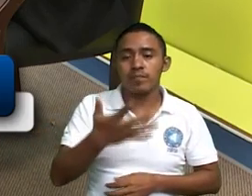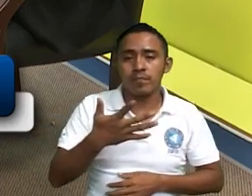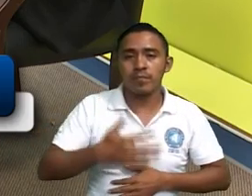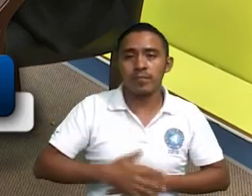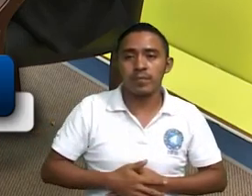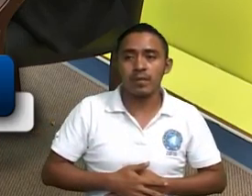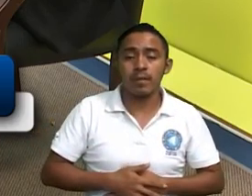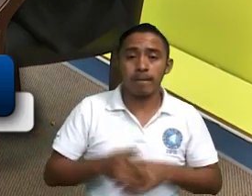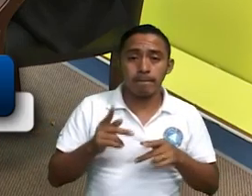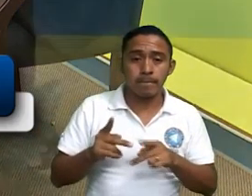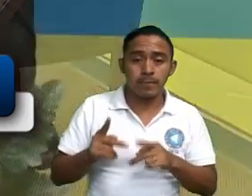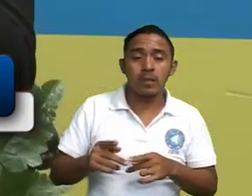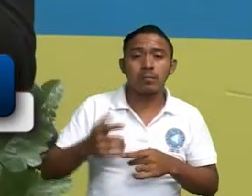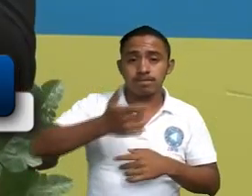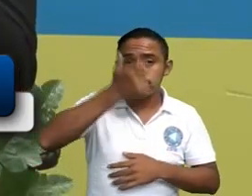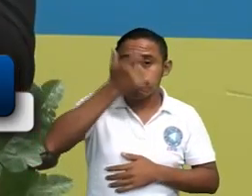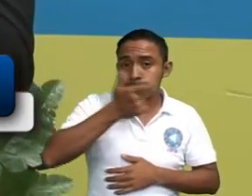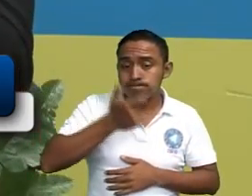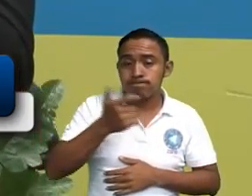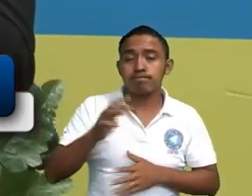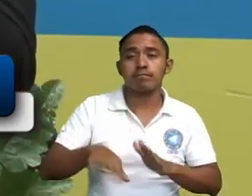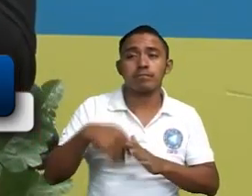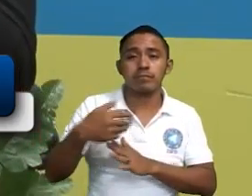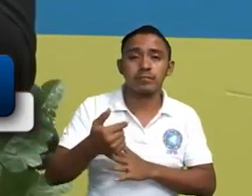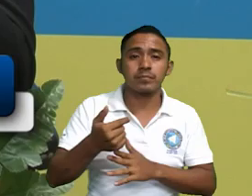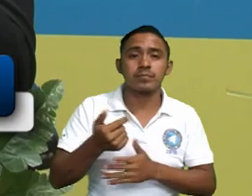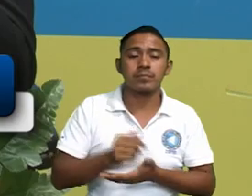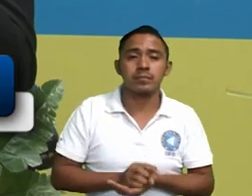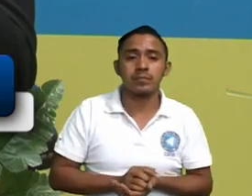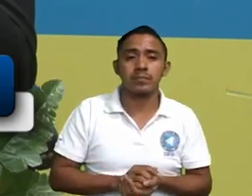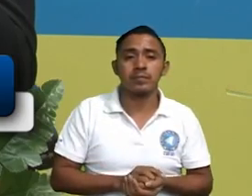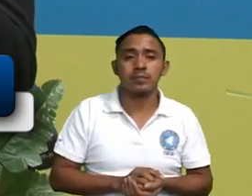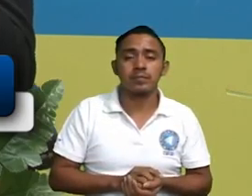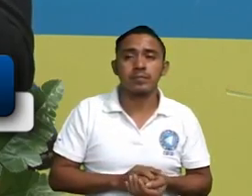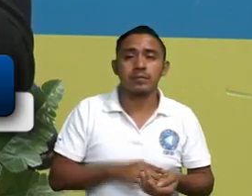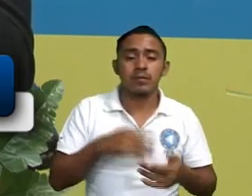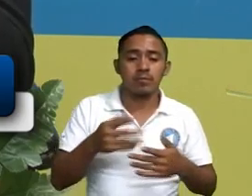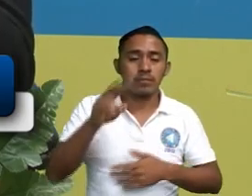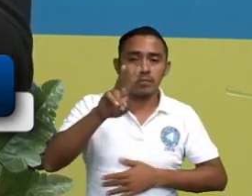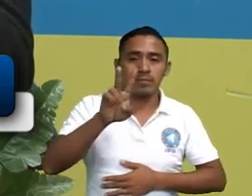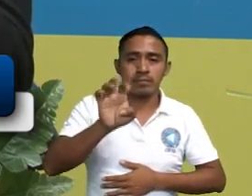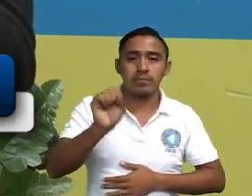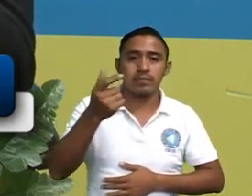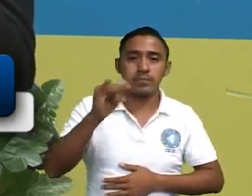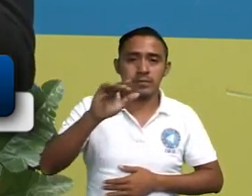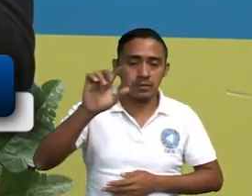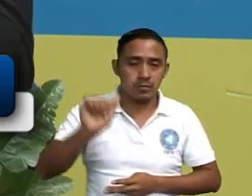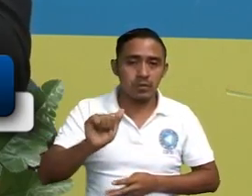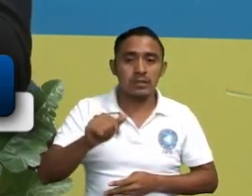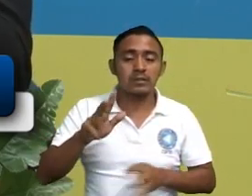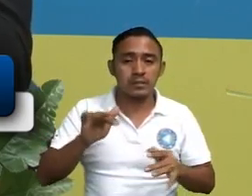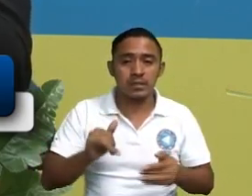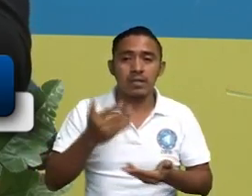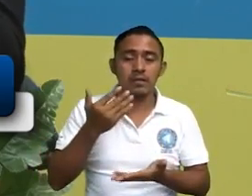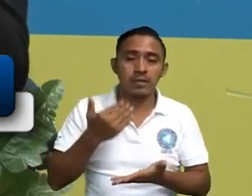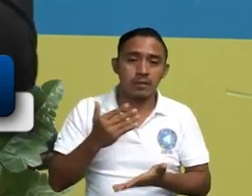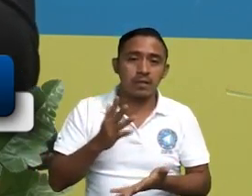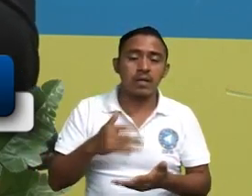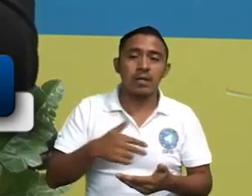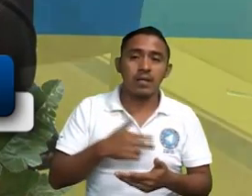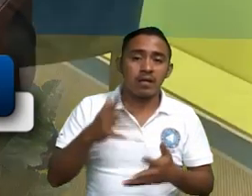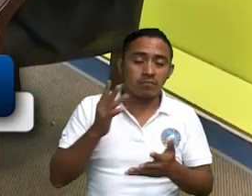que presentan estas son severas y luego tienden también a recidivar. La vesícula enferma, una vez enferma, va a seguir produciendo